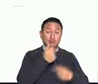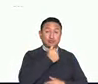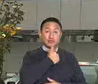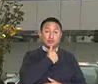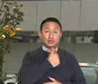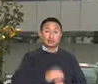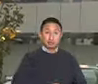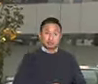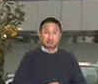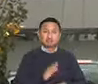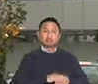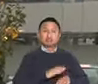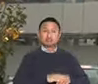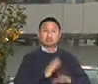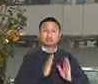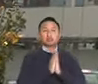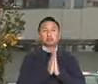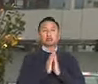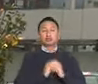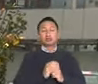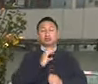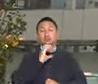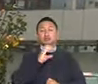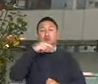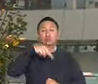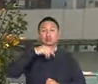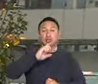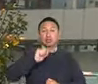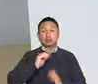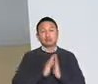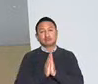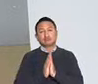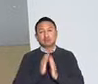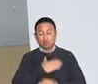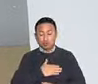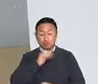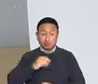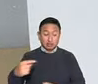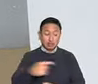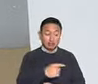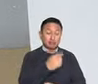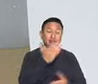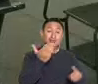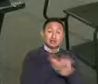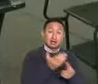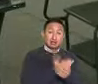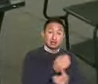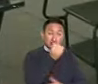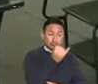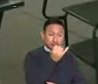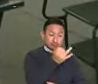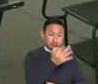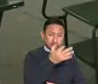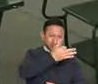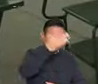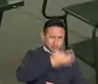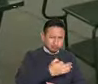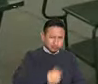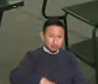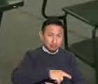privado. Esto tras el pedido que efectuó el Consejo Nacional Electoral para garantizar el conteo de las actas, ya que consideran que el trabajo